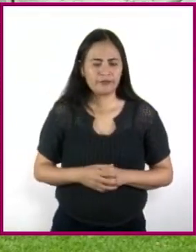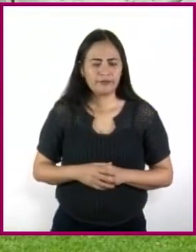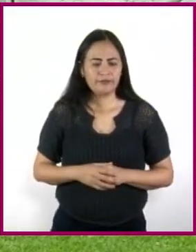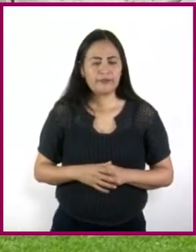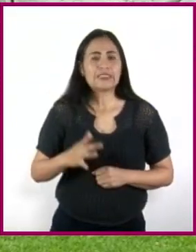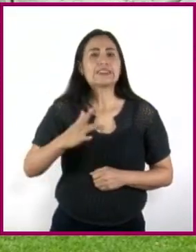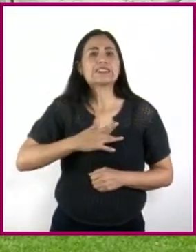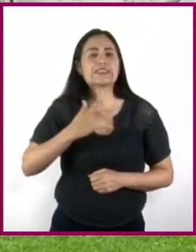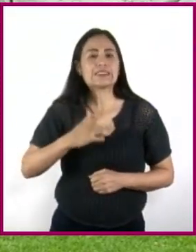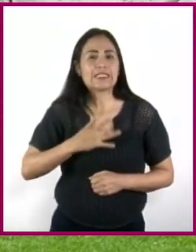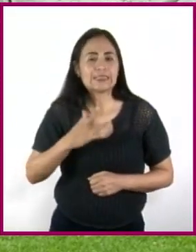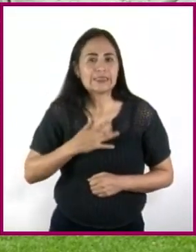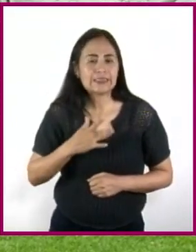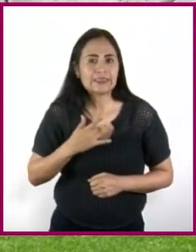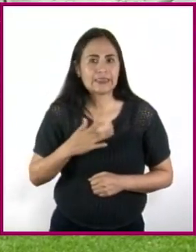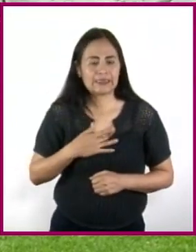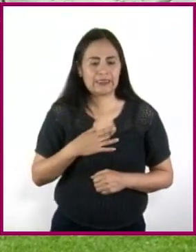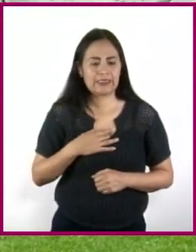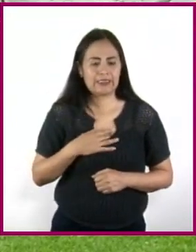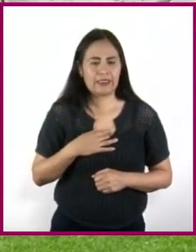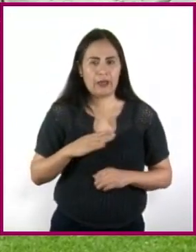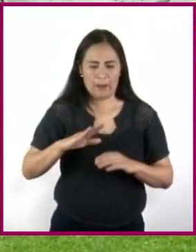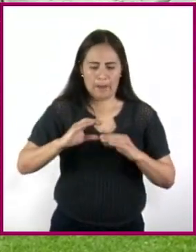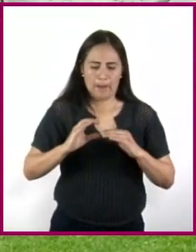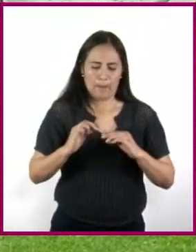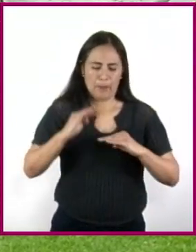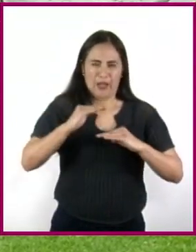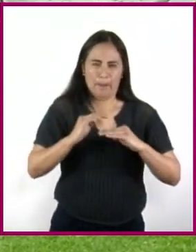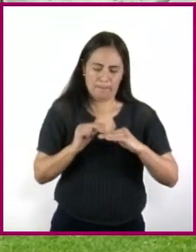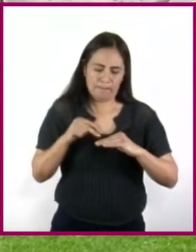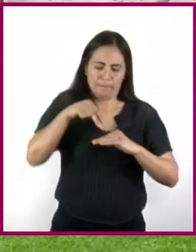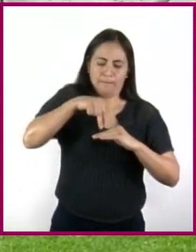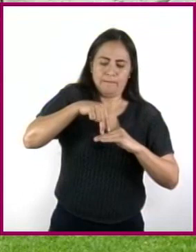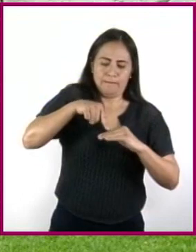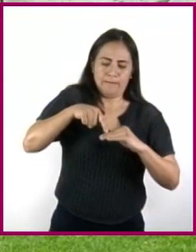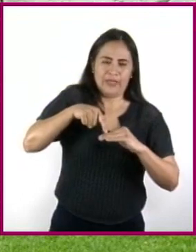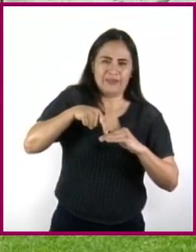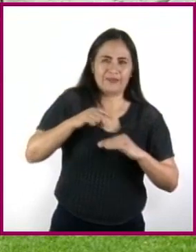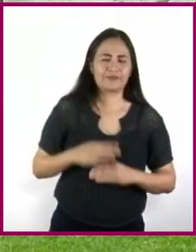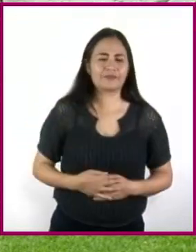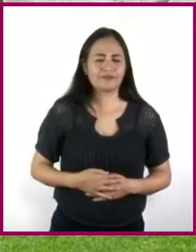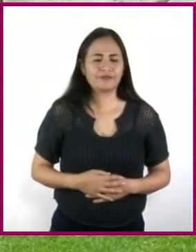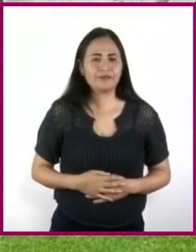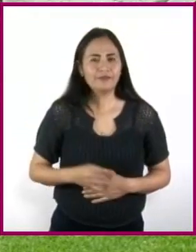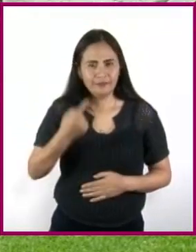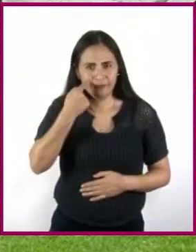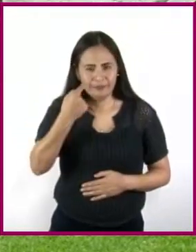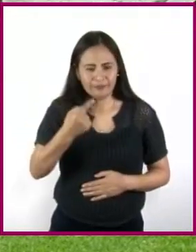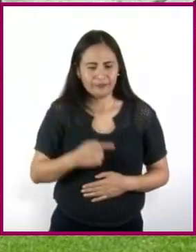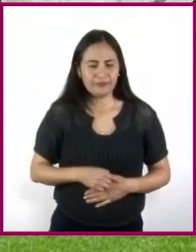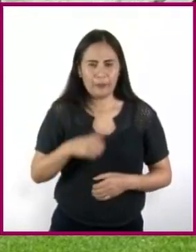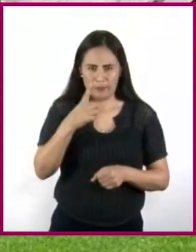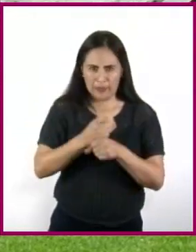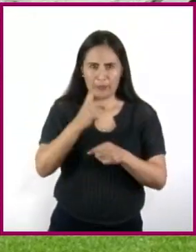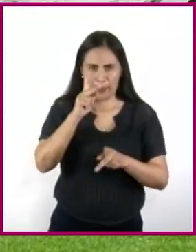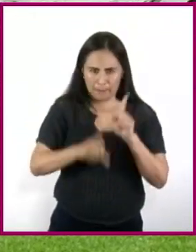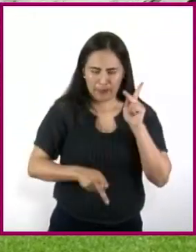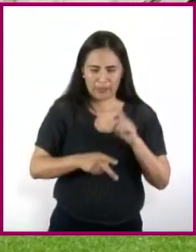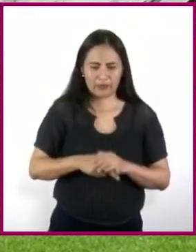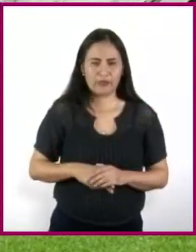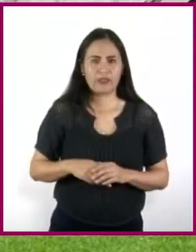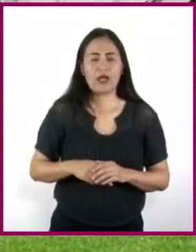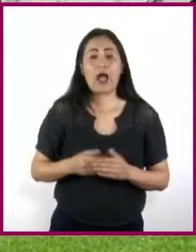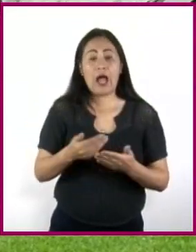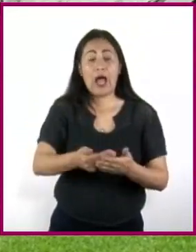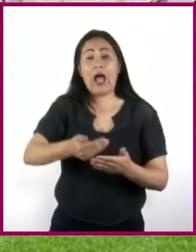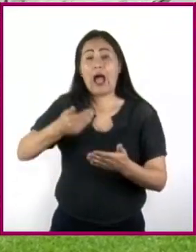sensación de estar pisando una base de béisbol. Bueno, pues vamos a empezar con la primera parte, que sería la forma de